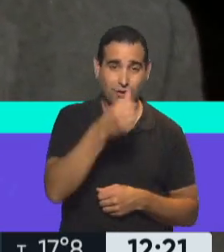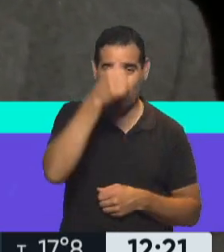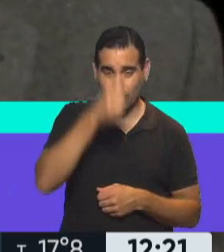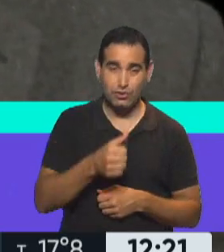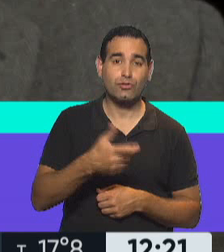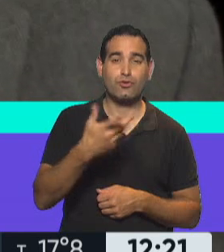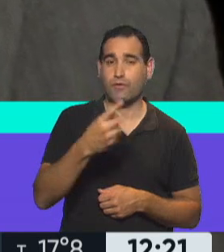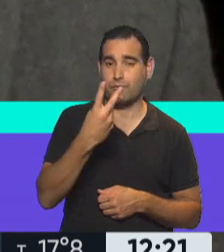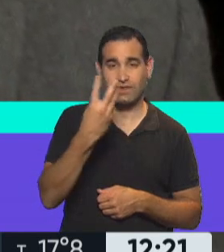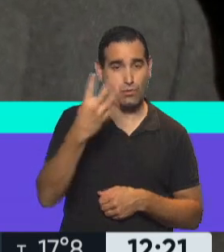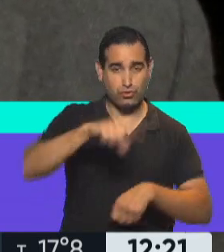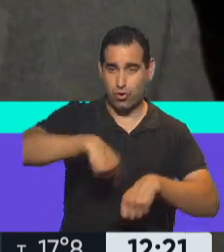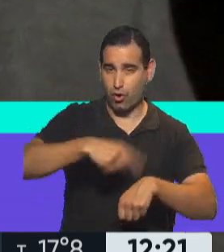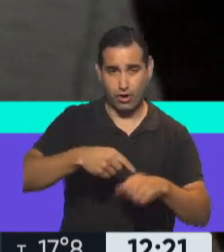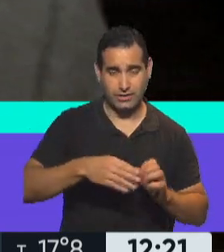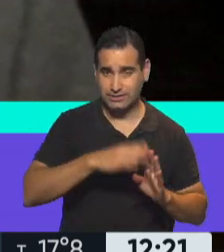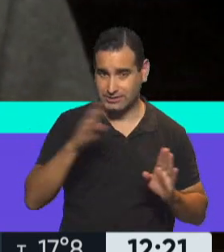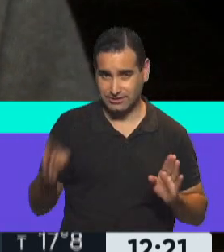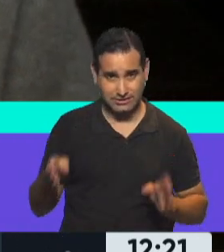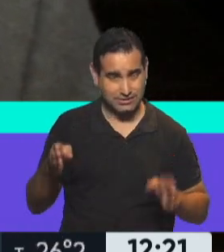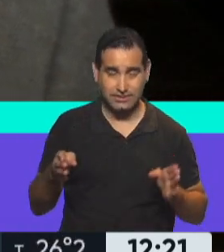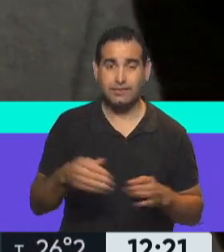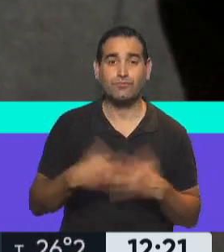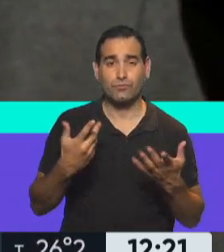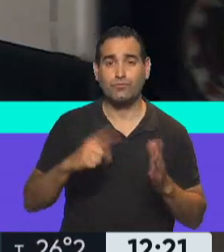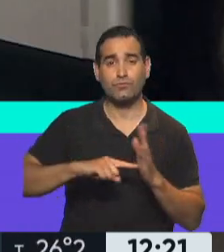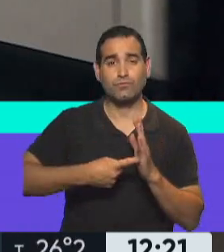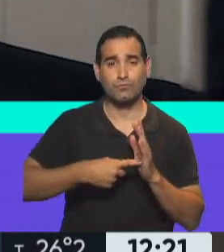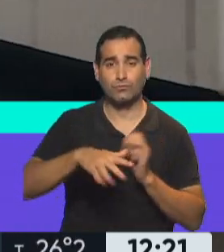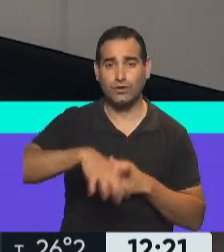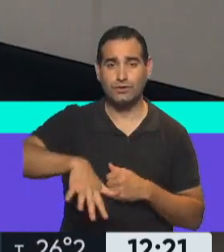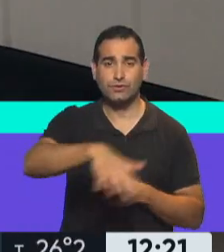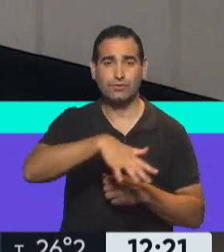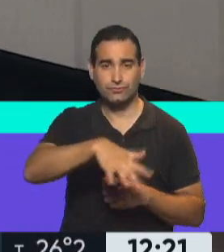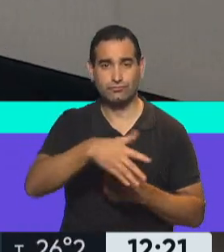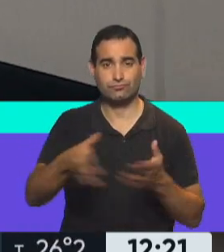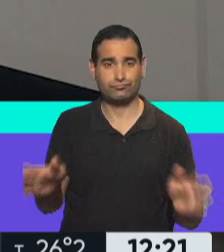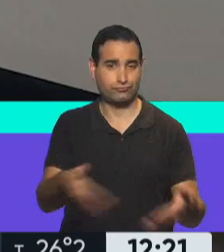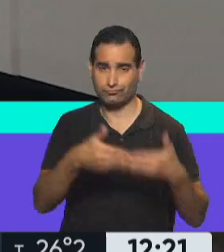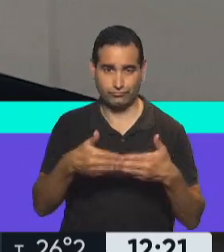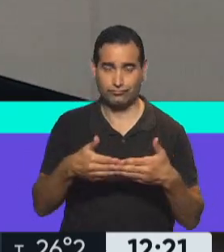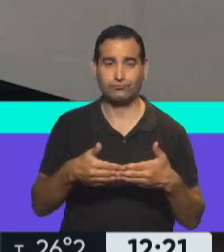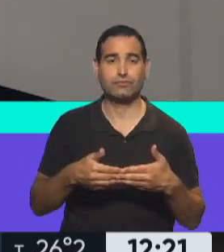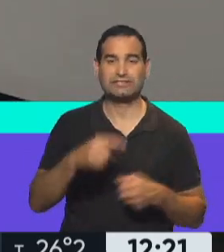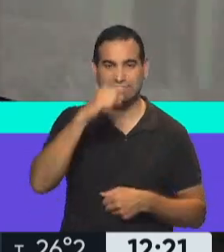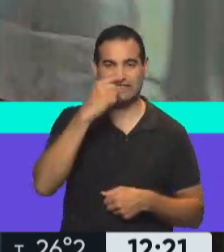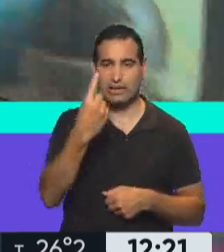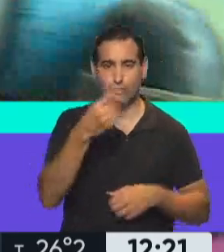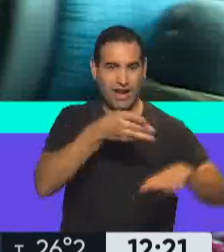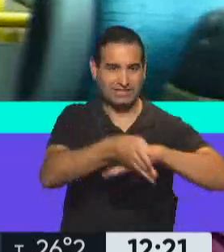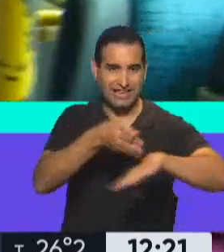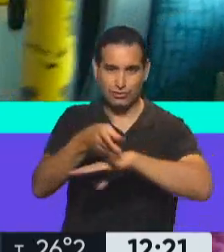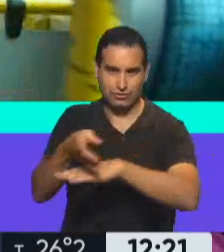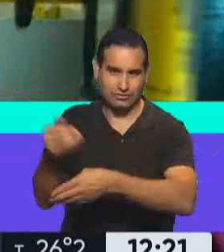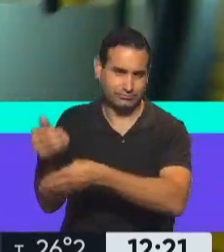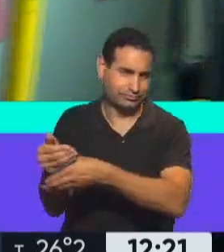de 24 horas, la ciudad seguramente volverá a cerrar 71 accesos, que como estuvo